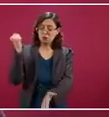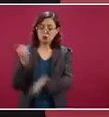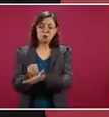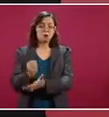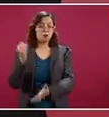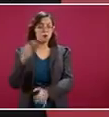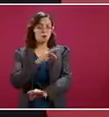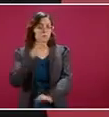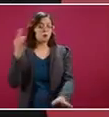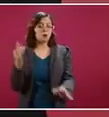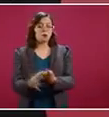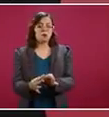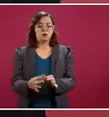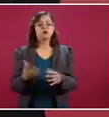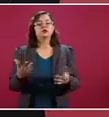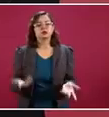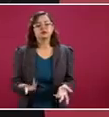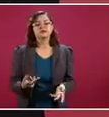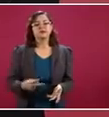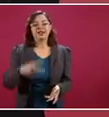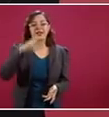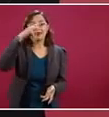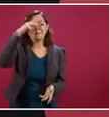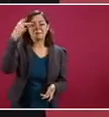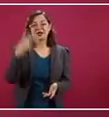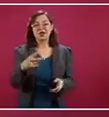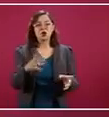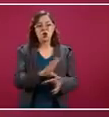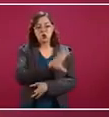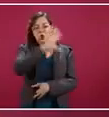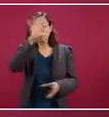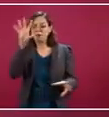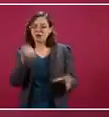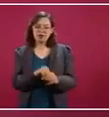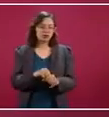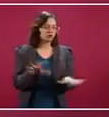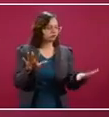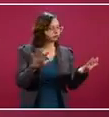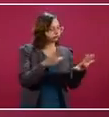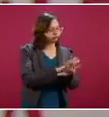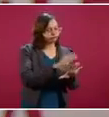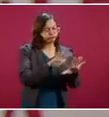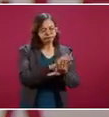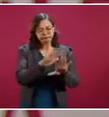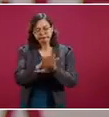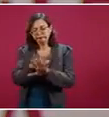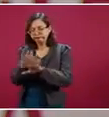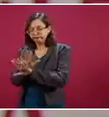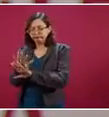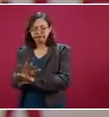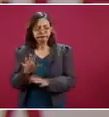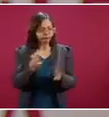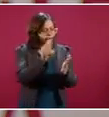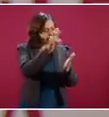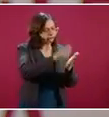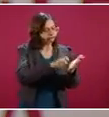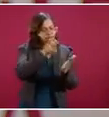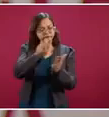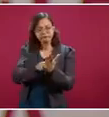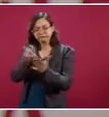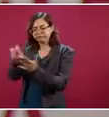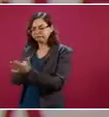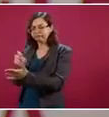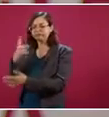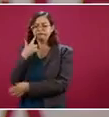Entonces, México ha hecho un cambio enorme en su legislación. No es comparable